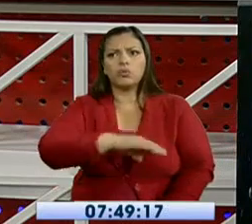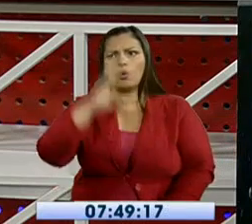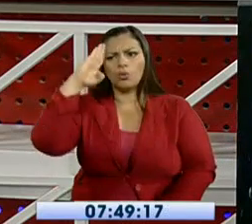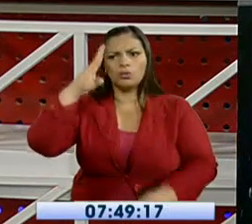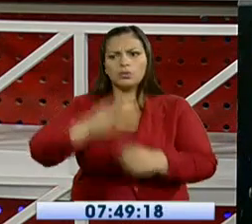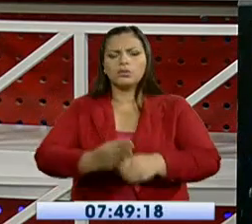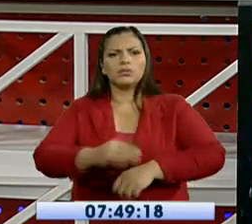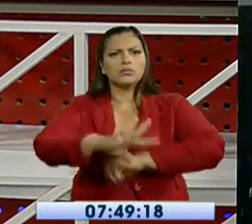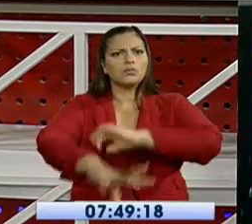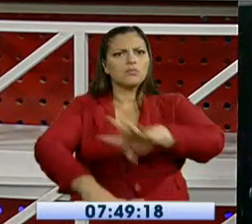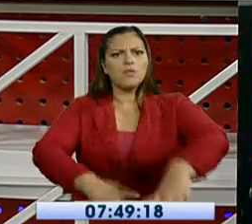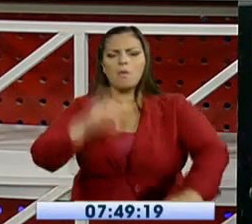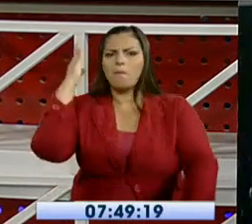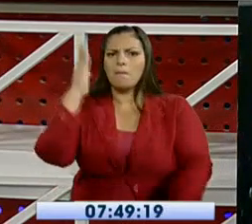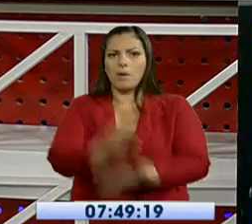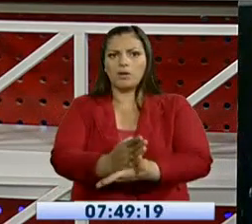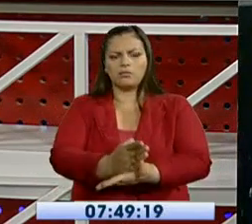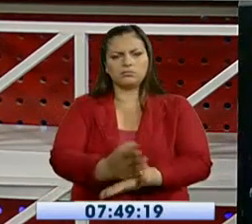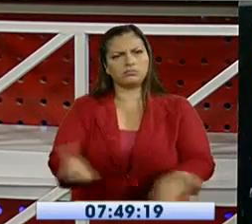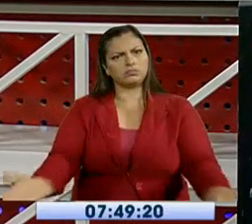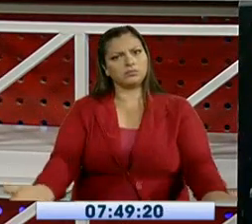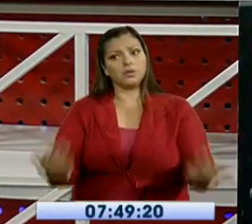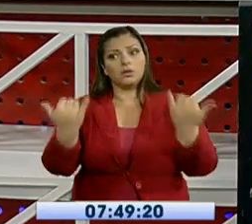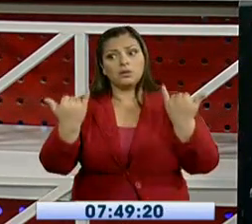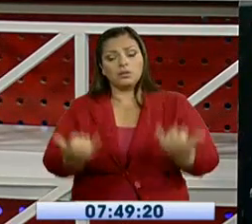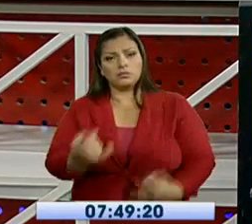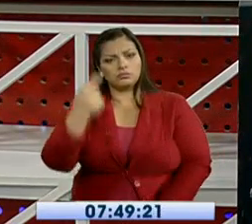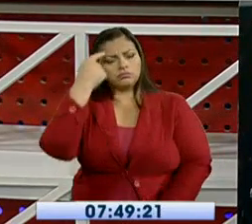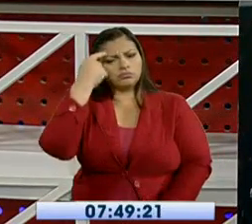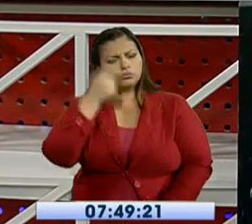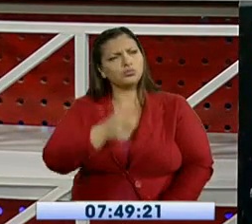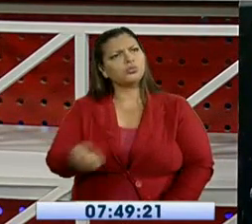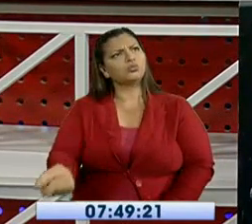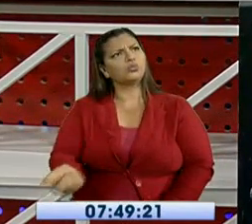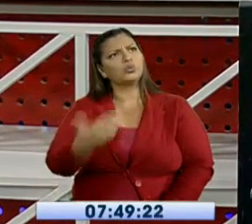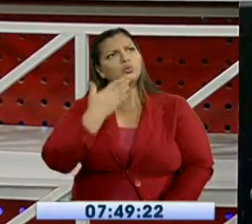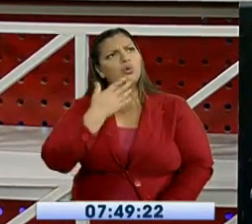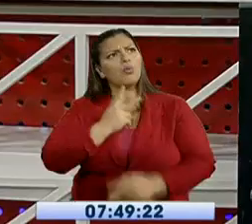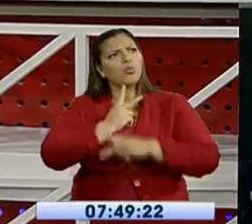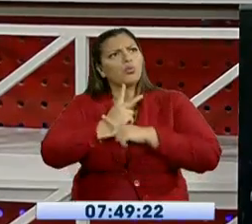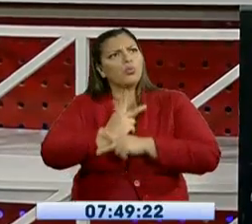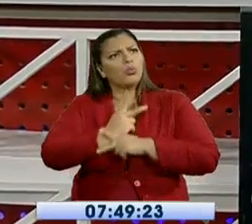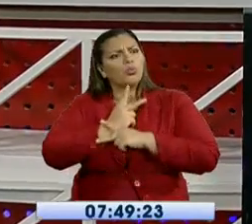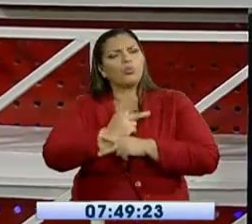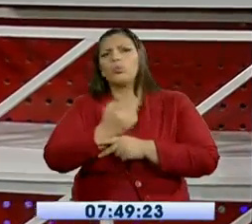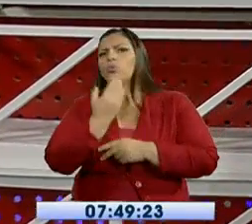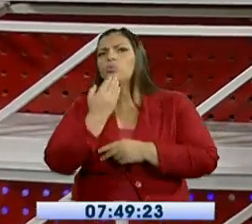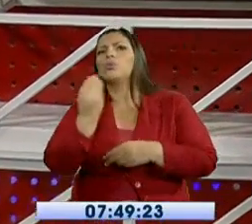programas de seguridad se ejecutan en un populoso y conflictivo sector de Guayaquil.